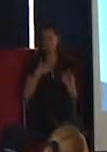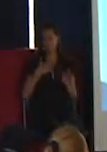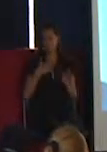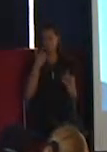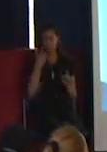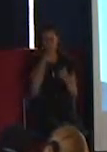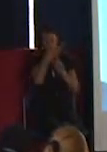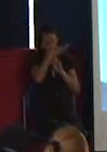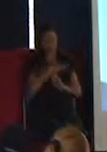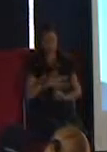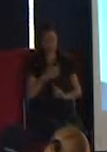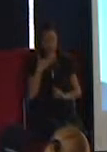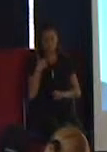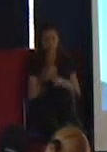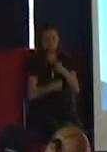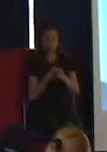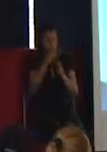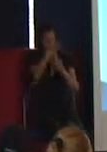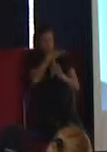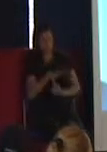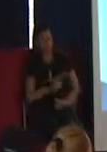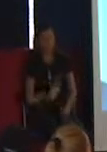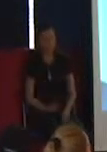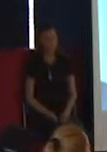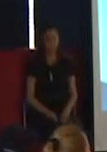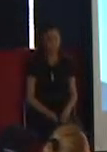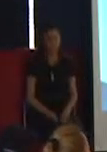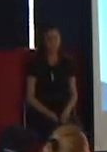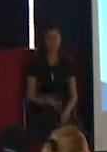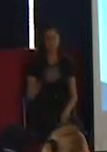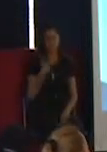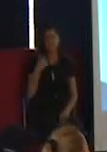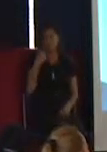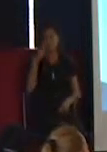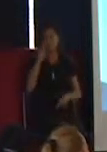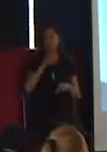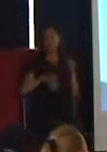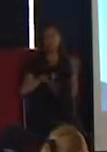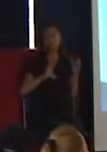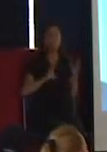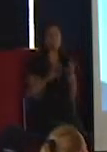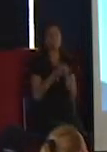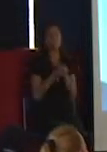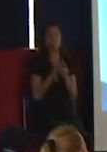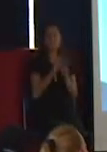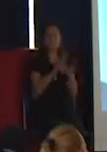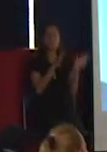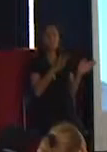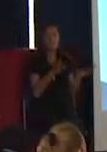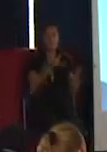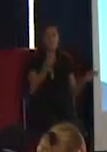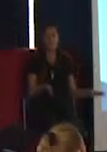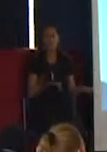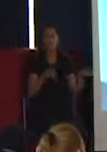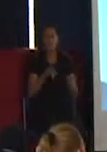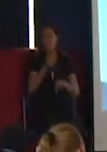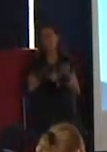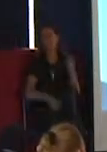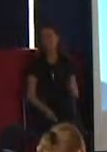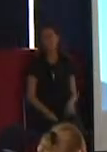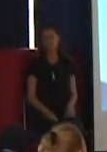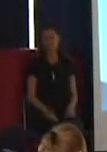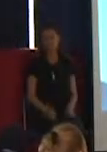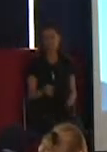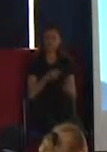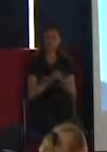están discriminando por mi condición, no me están incluyendo dentro de su plan de acción. Y eso es lo